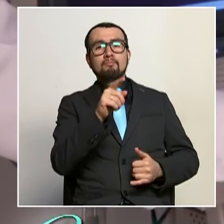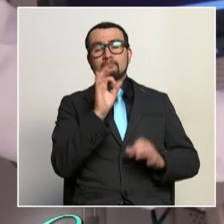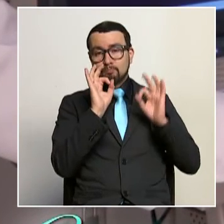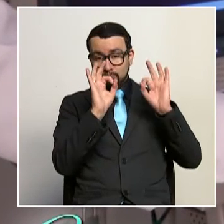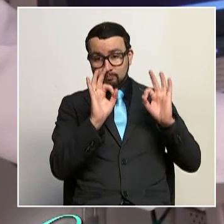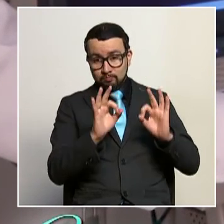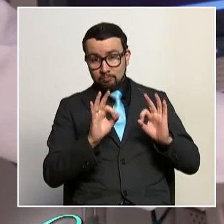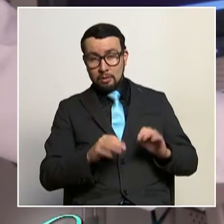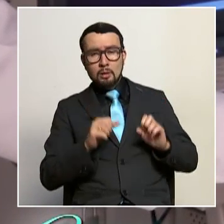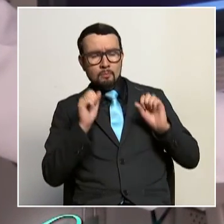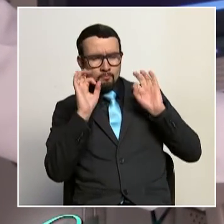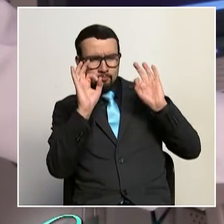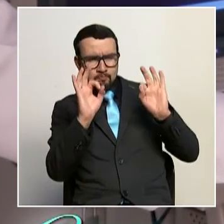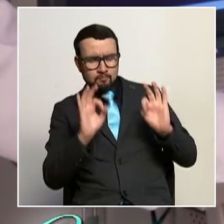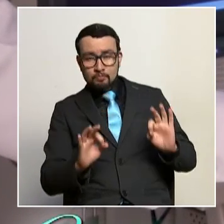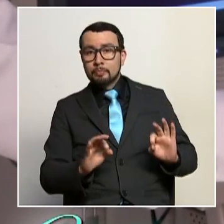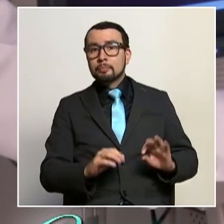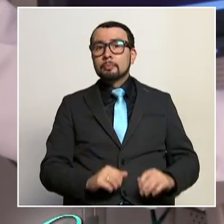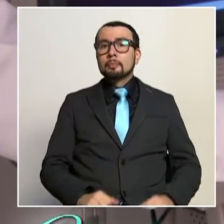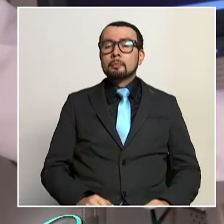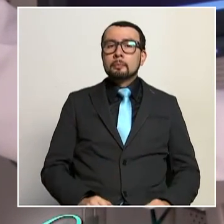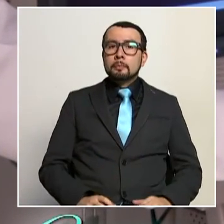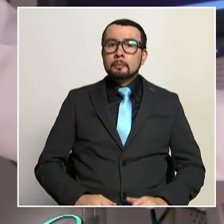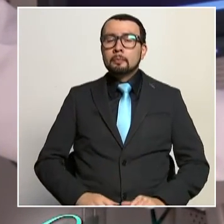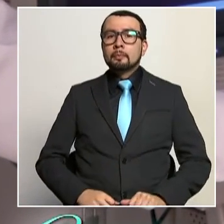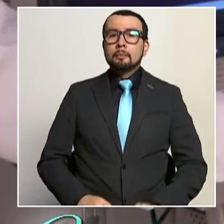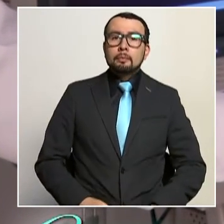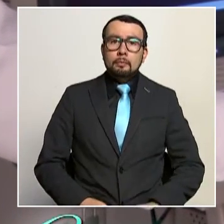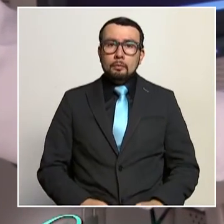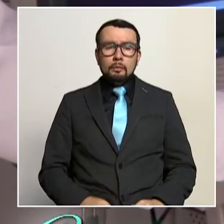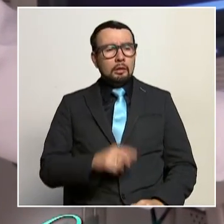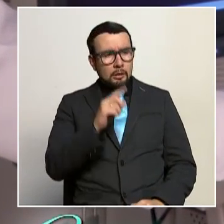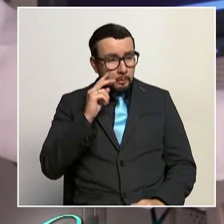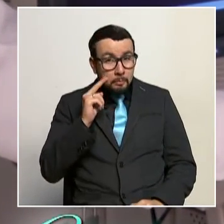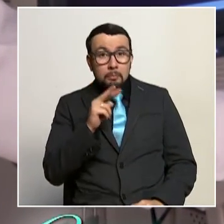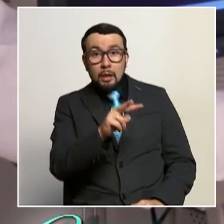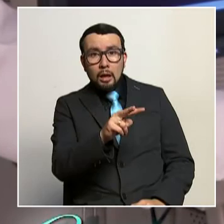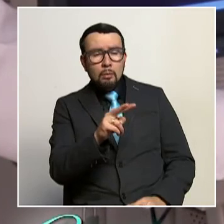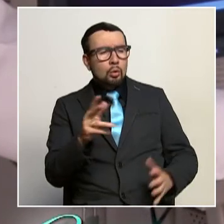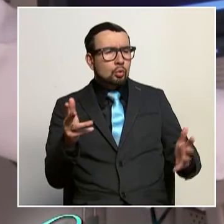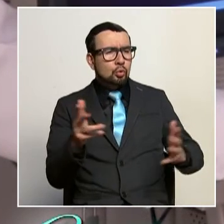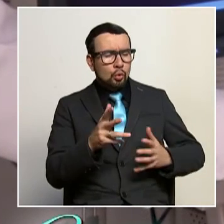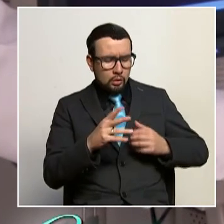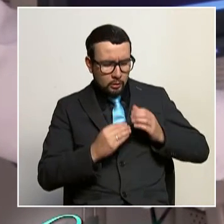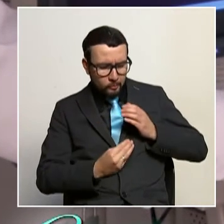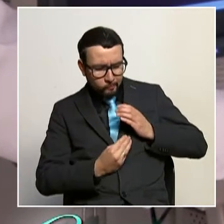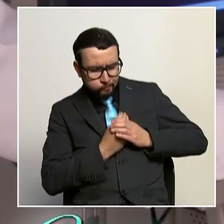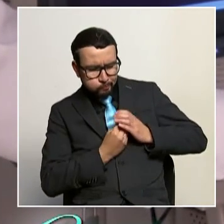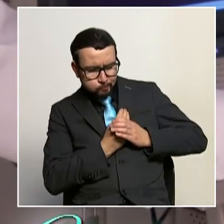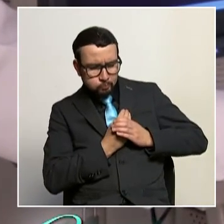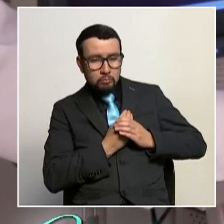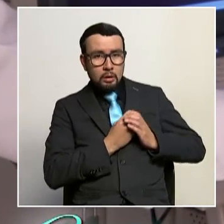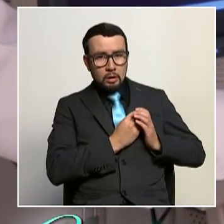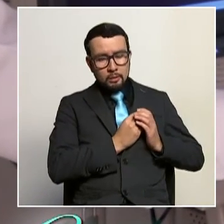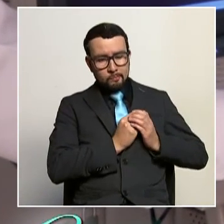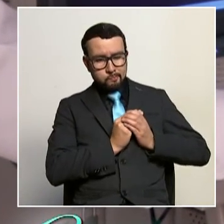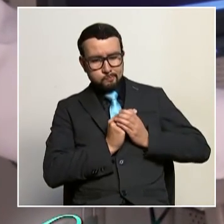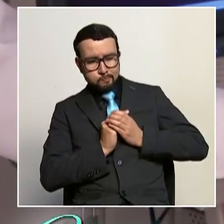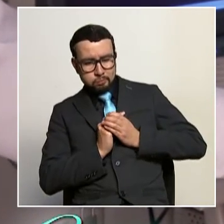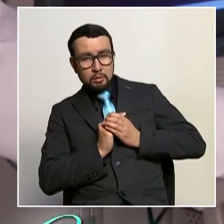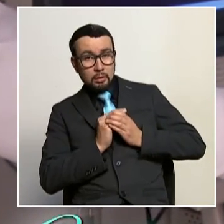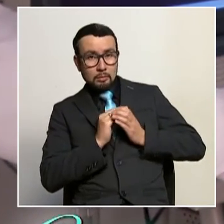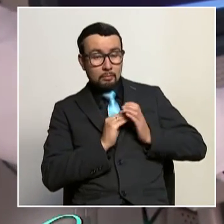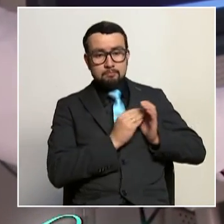para hacer unos diagnósticos muy adecuados. Vemos hasta dónde llega la prótesis, es una prótesis que está un poquito lateralizada hacia la